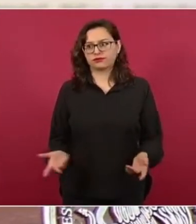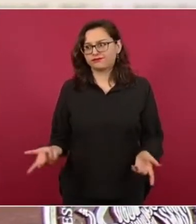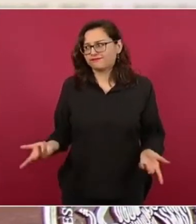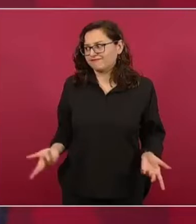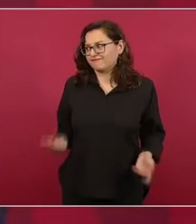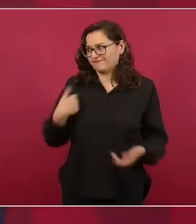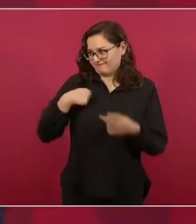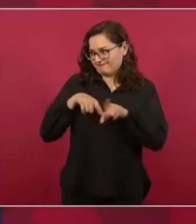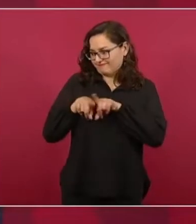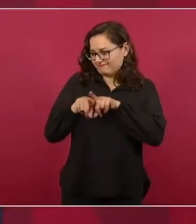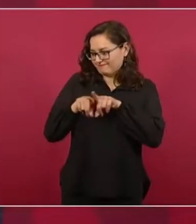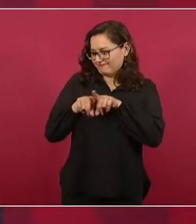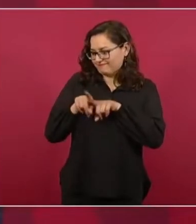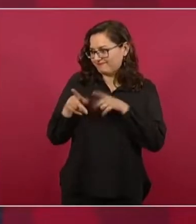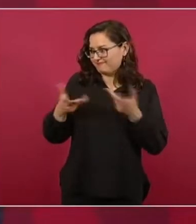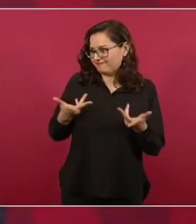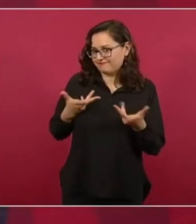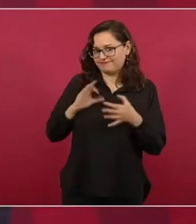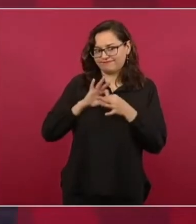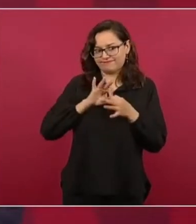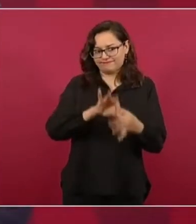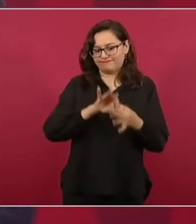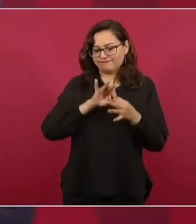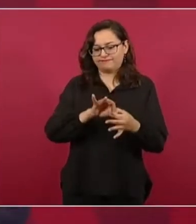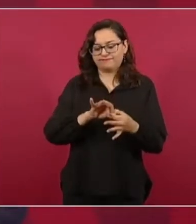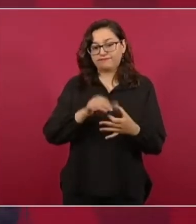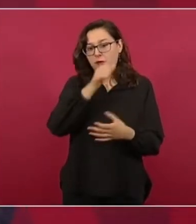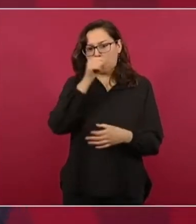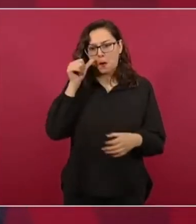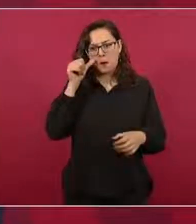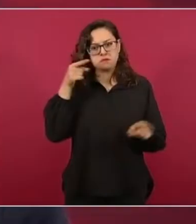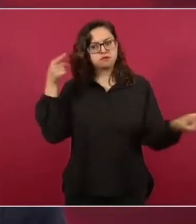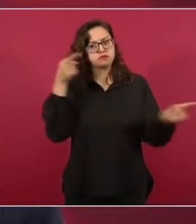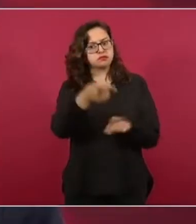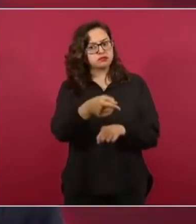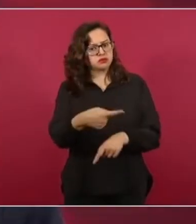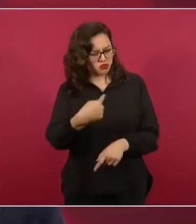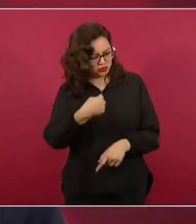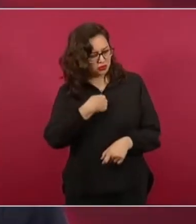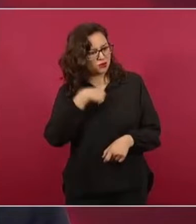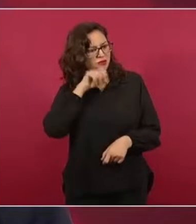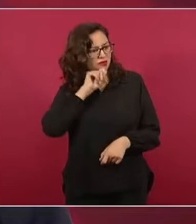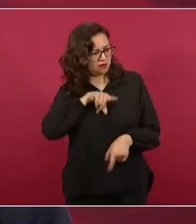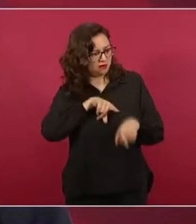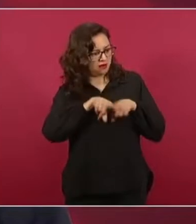es mi hermano. Y Juárez le reprochó, ¿y qué, yo no soy también?